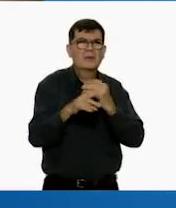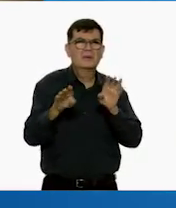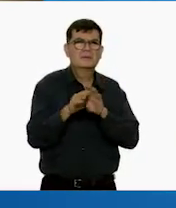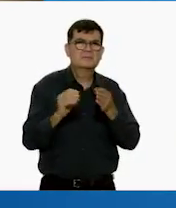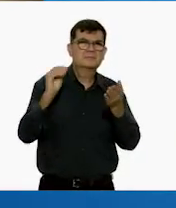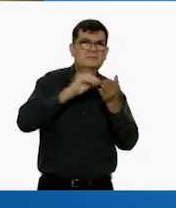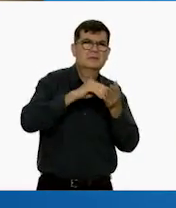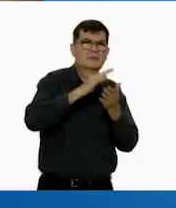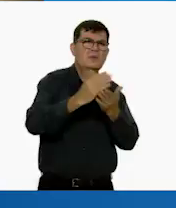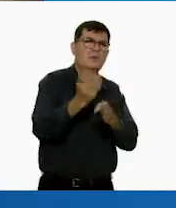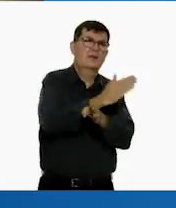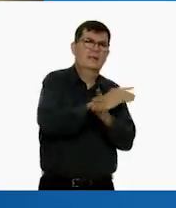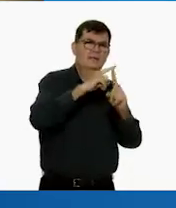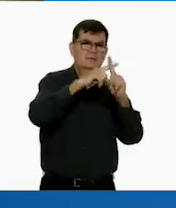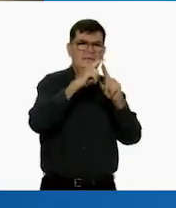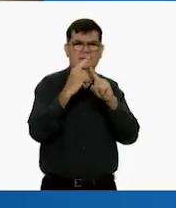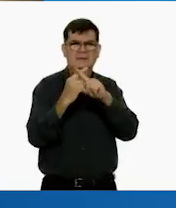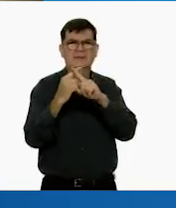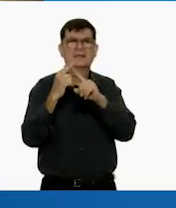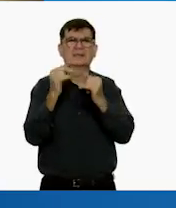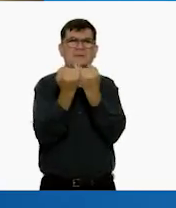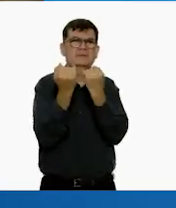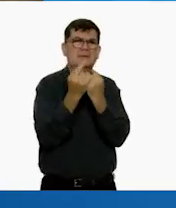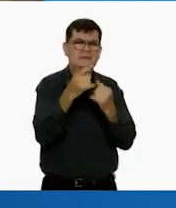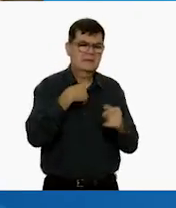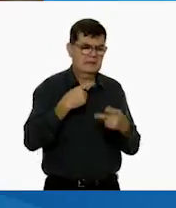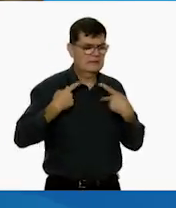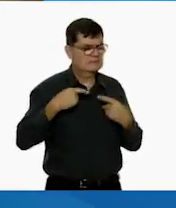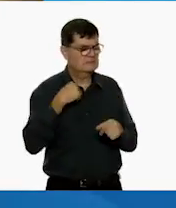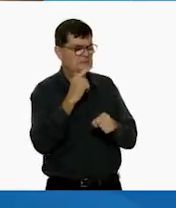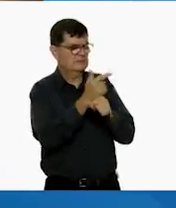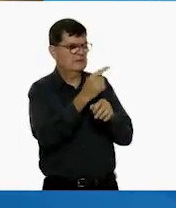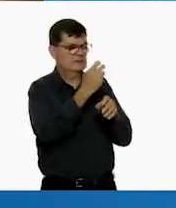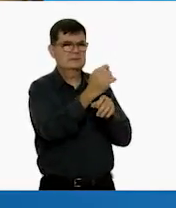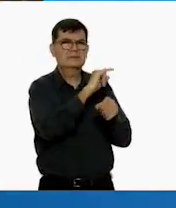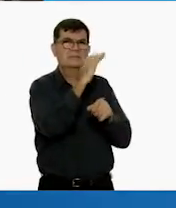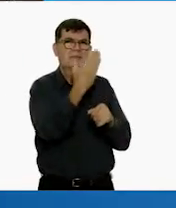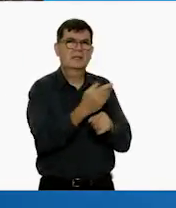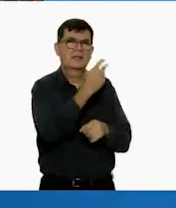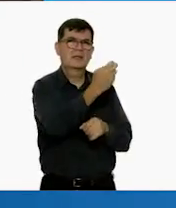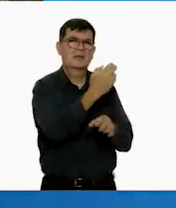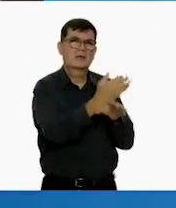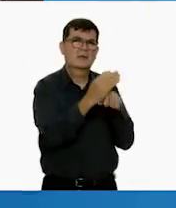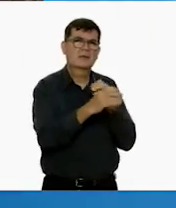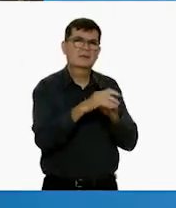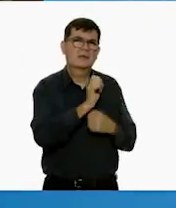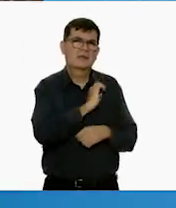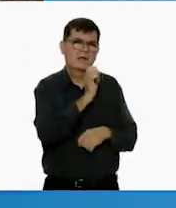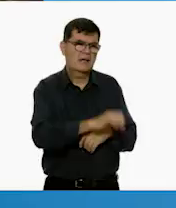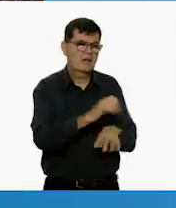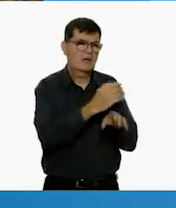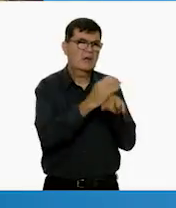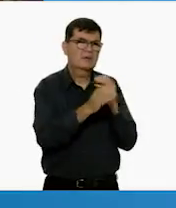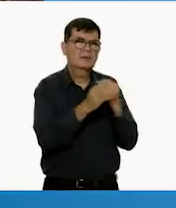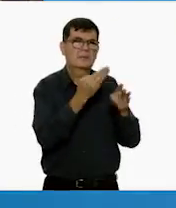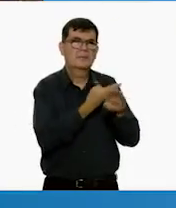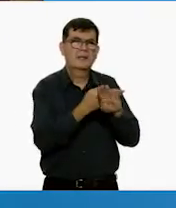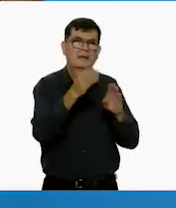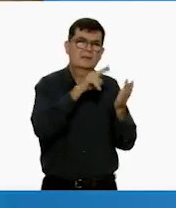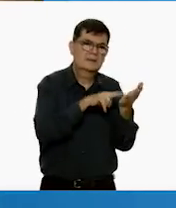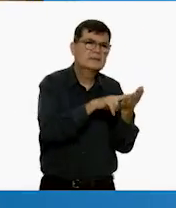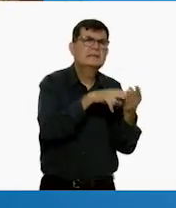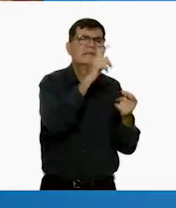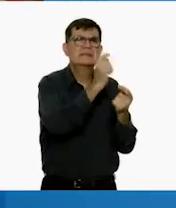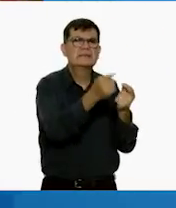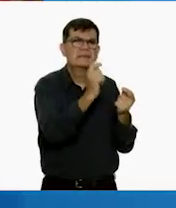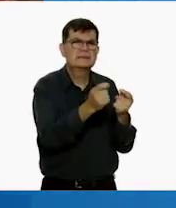anquilosada a principios del siglo XX. Ya la gente no se identifica para nada con estas imágenes gloriosas del héroe en blanco y negro. Entonces hay que ver